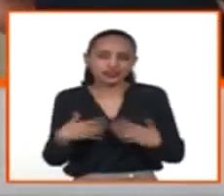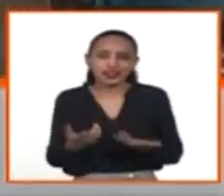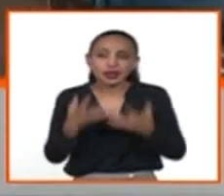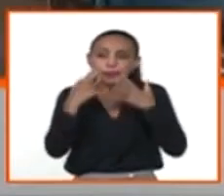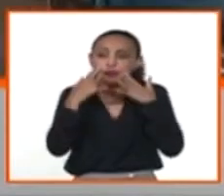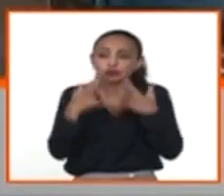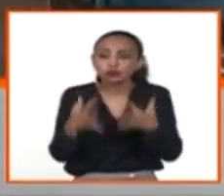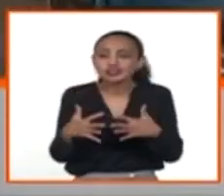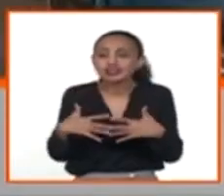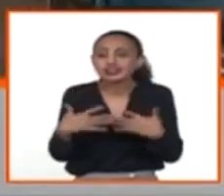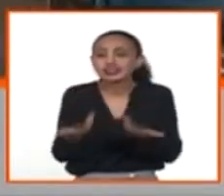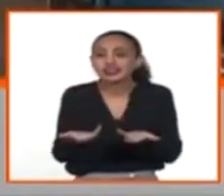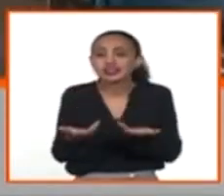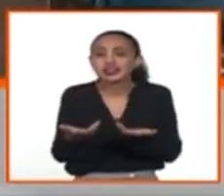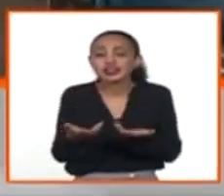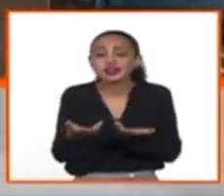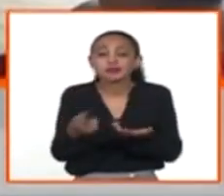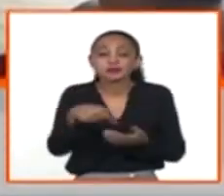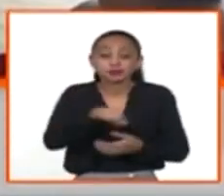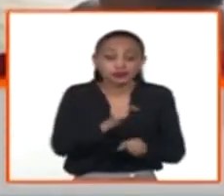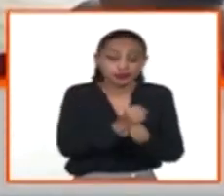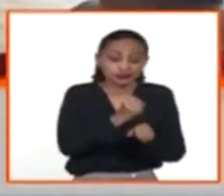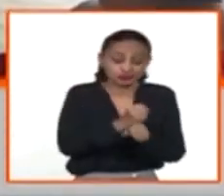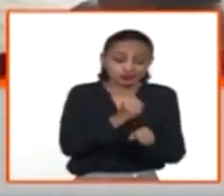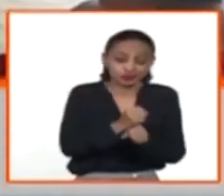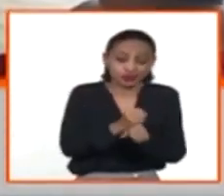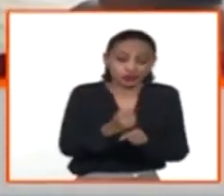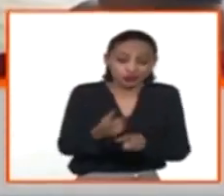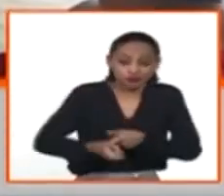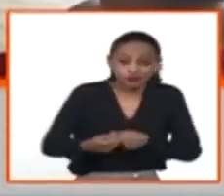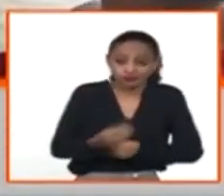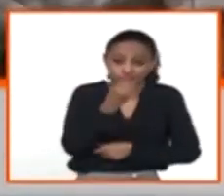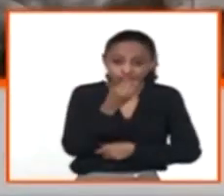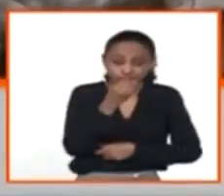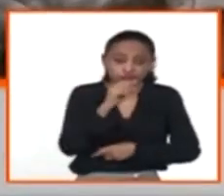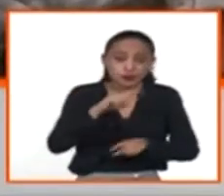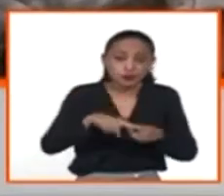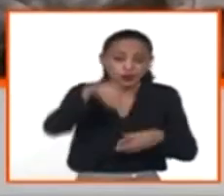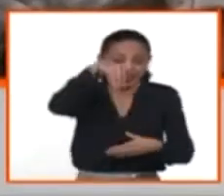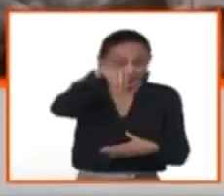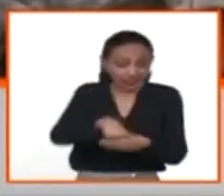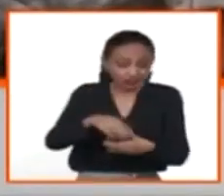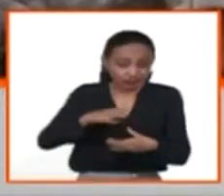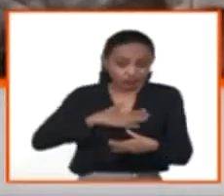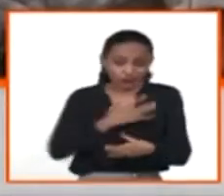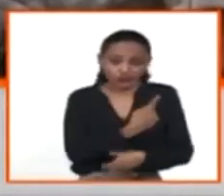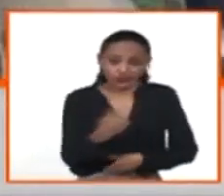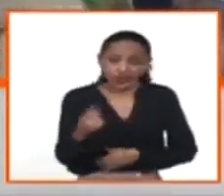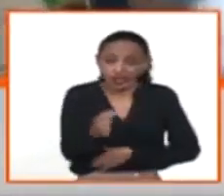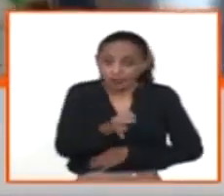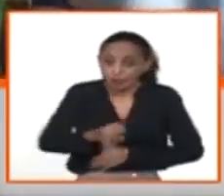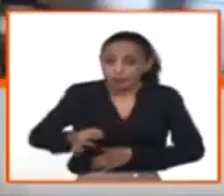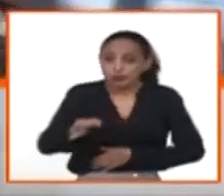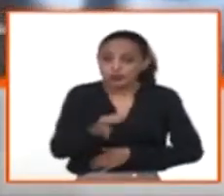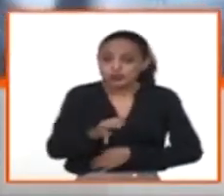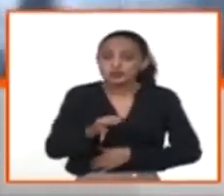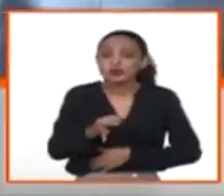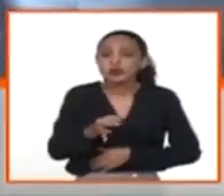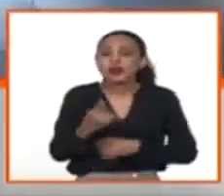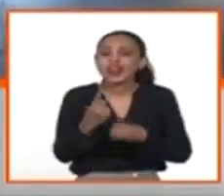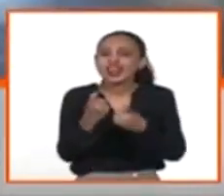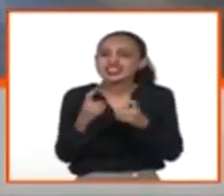sistemas alimentarios locales, soberanos y sostenibles, que al desarrollarse dentro de los territorios, dentro de los municipios, pues por supuesto